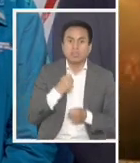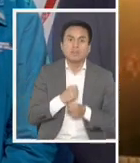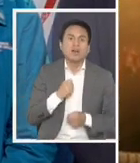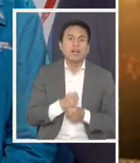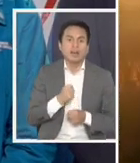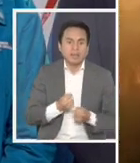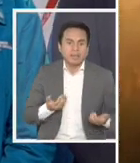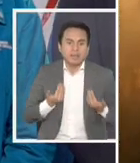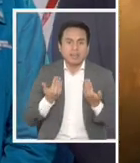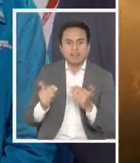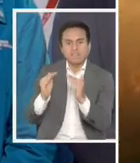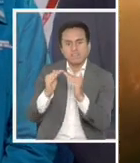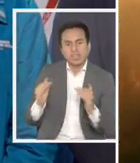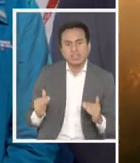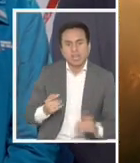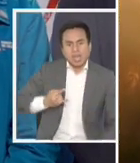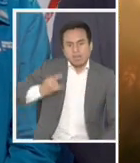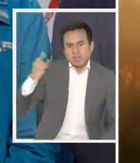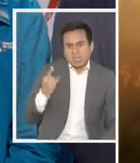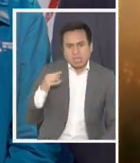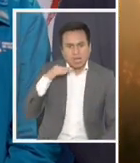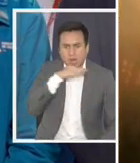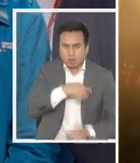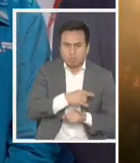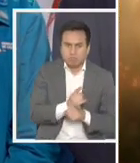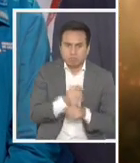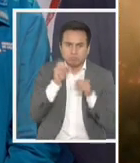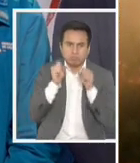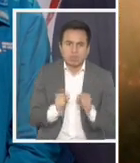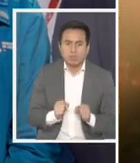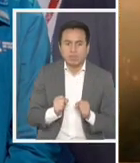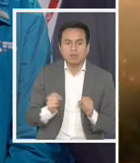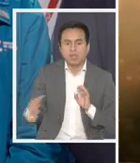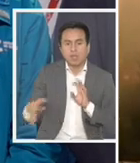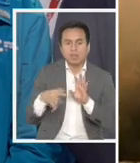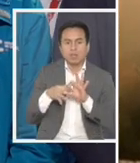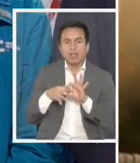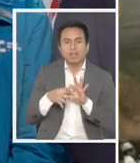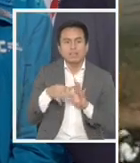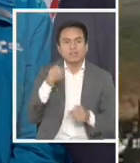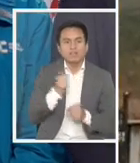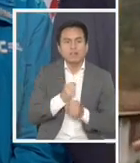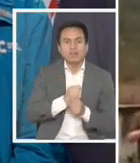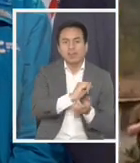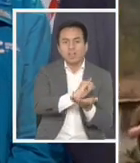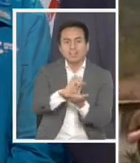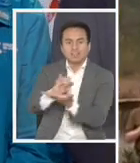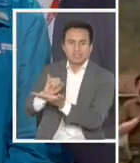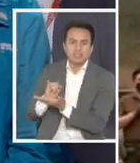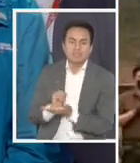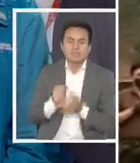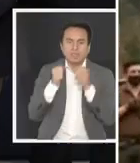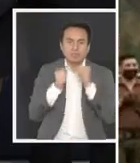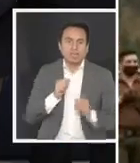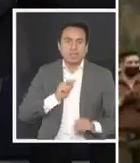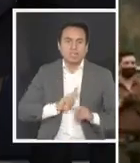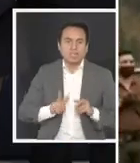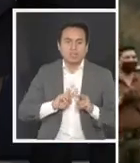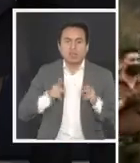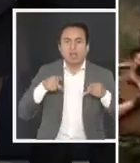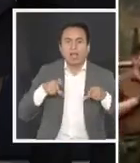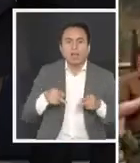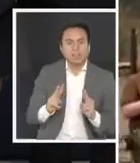entregar viviendas de emergencia lo más rápido posible que se van a articular con el trabajo con estas organizaciones para poder hacer la